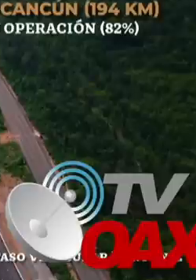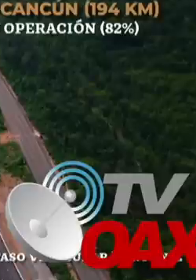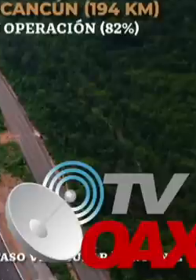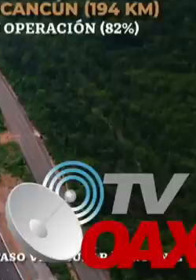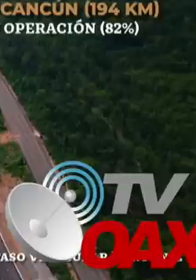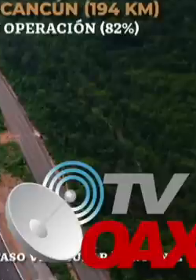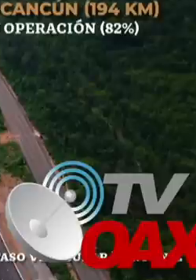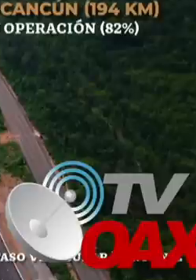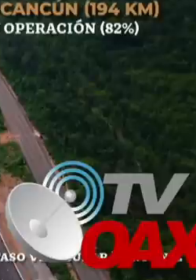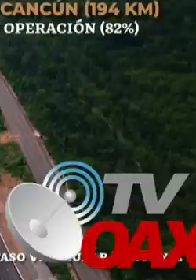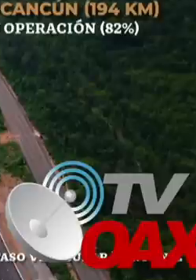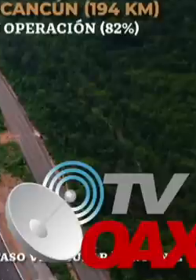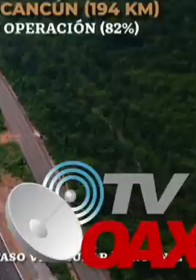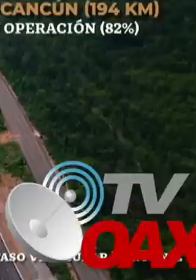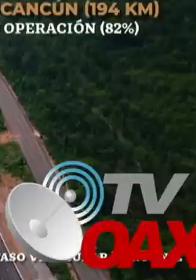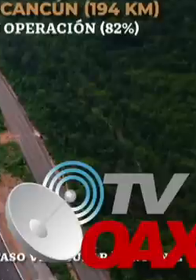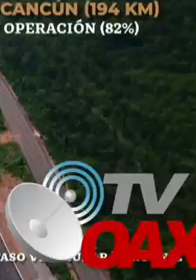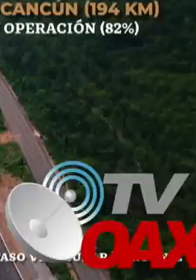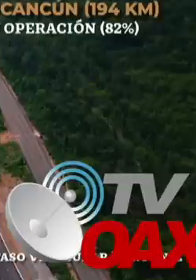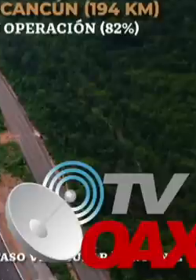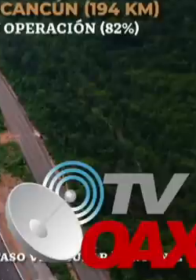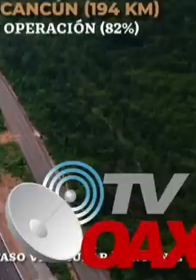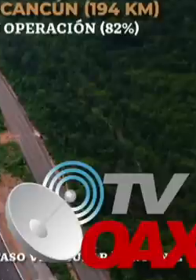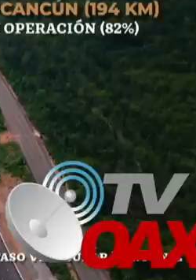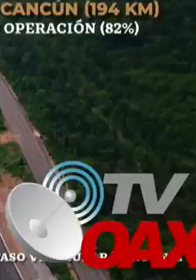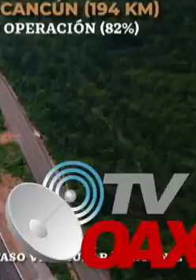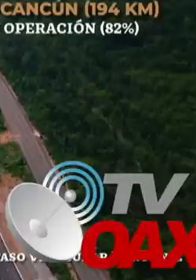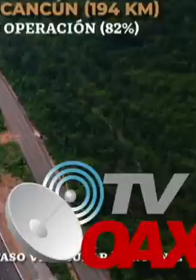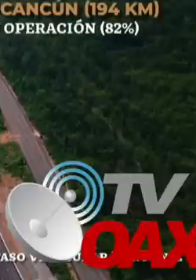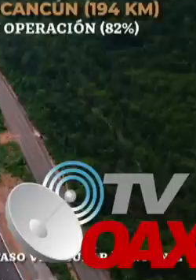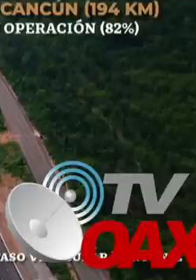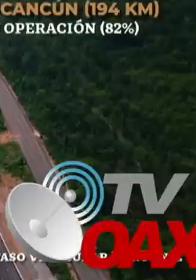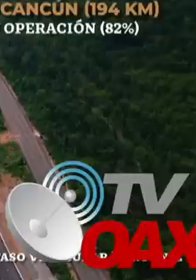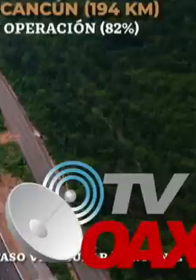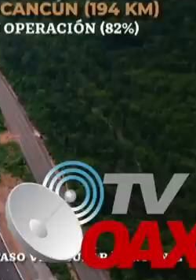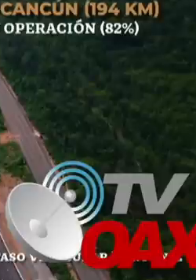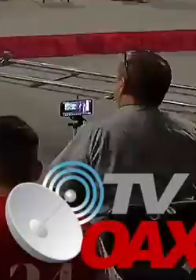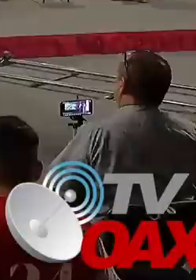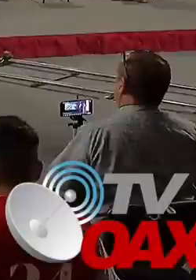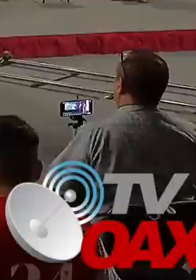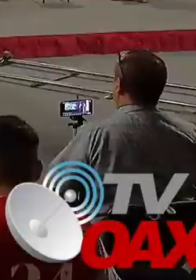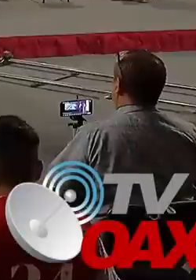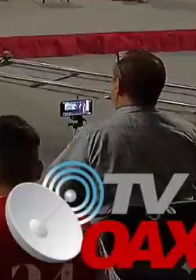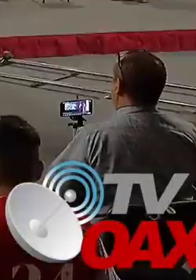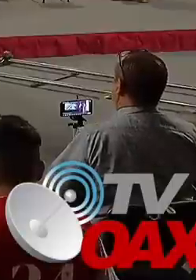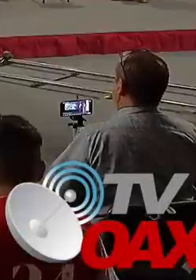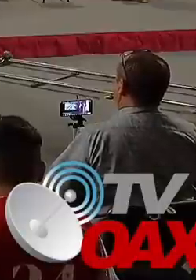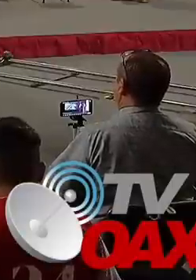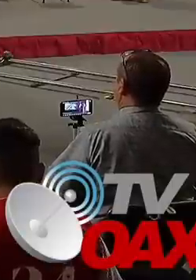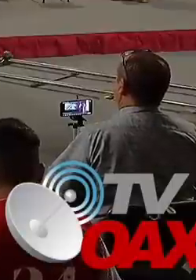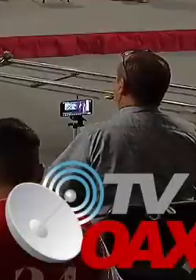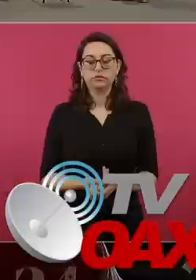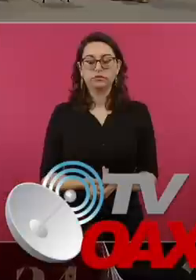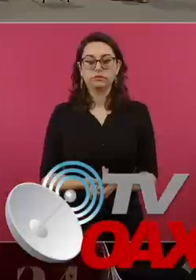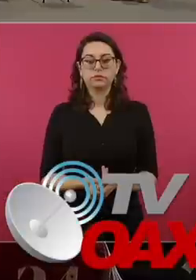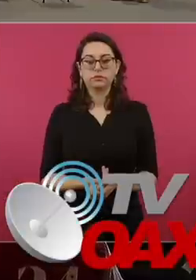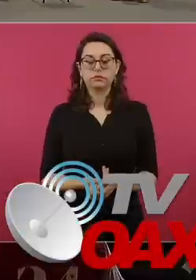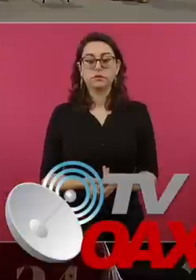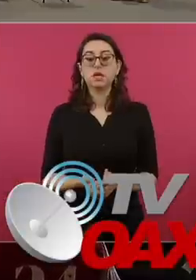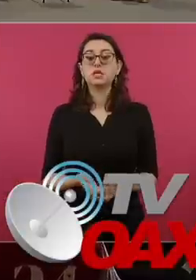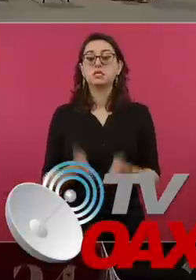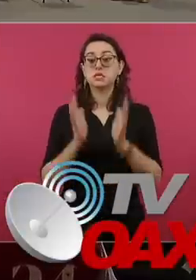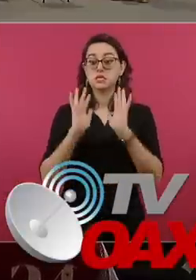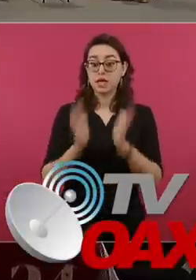un total de 9.000 para la electrificación de la vía. De igual modo, ya están en operación